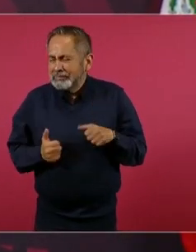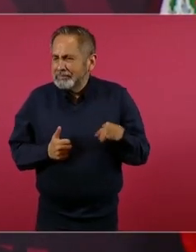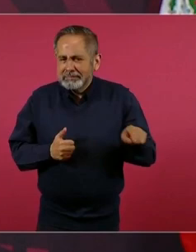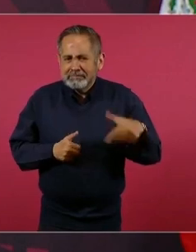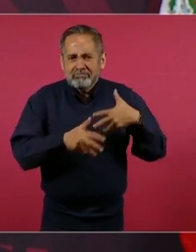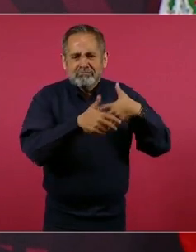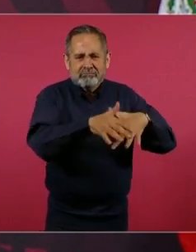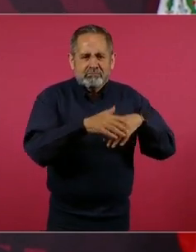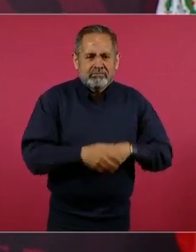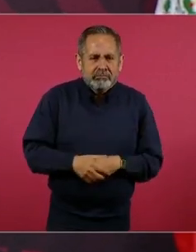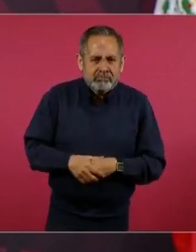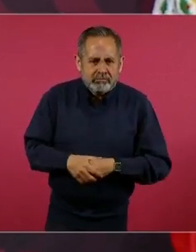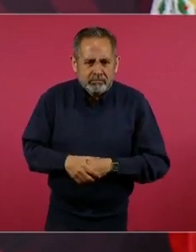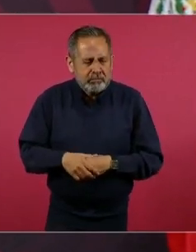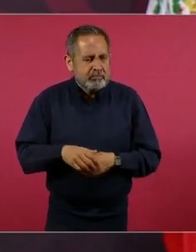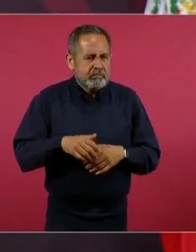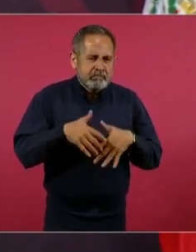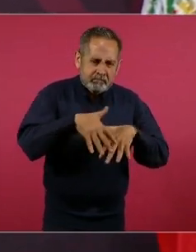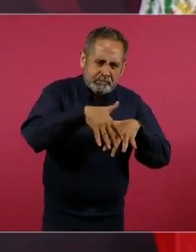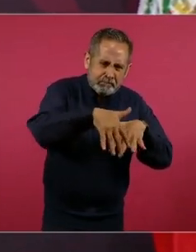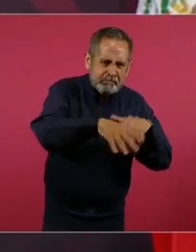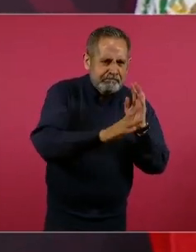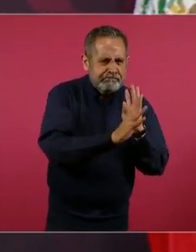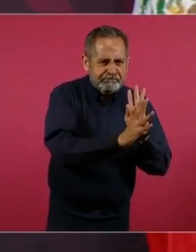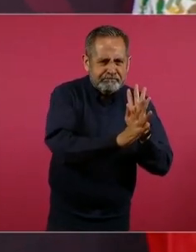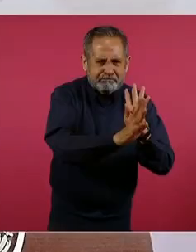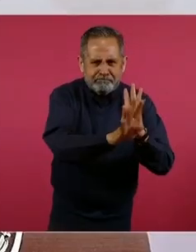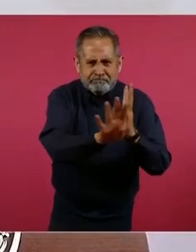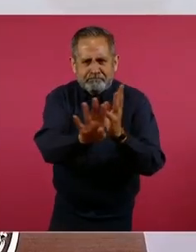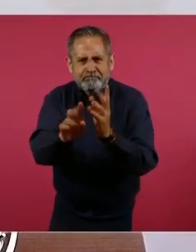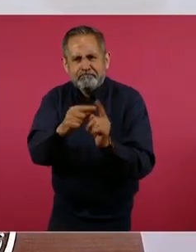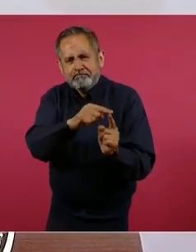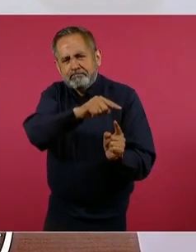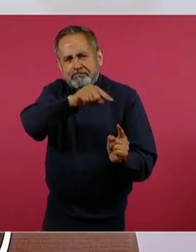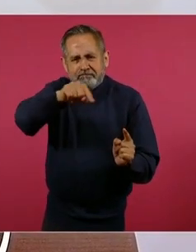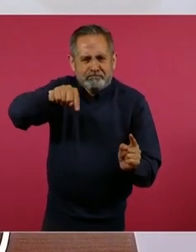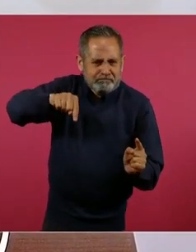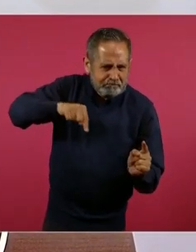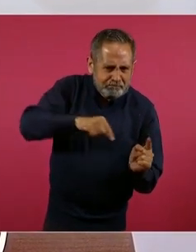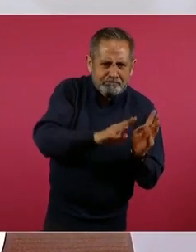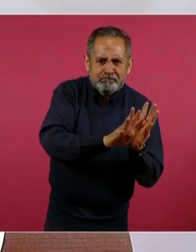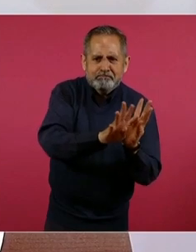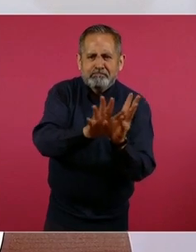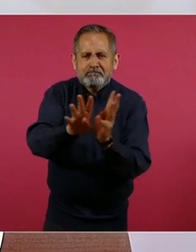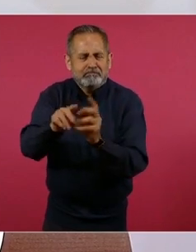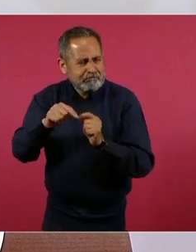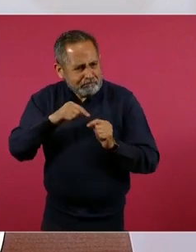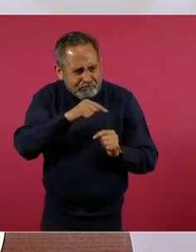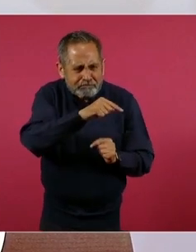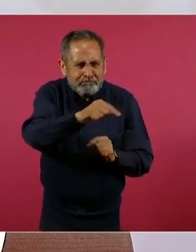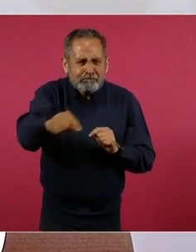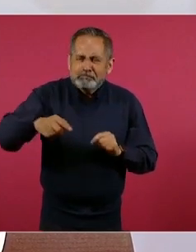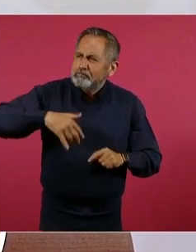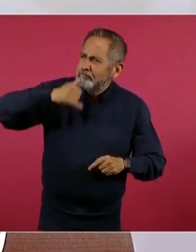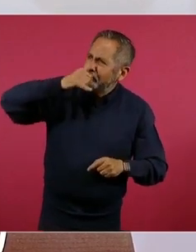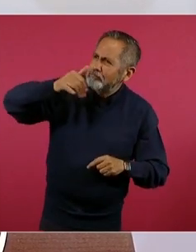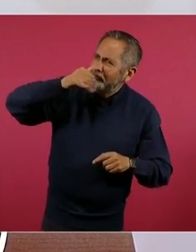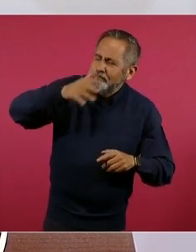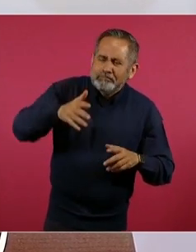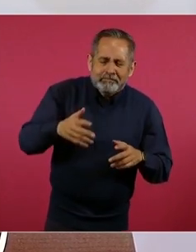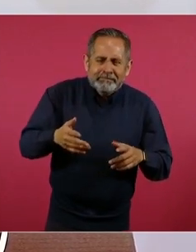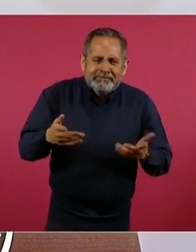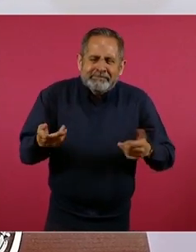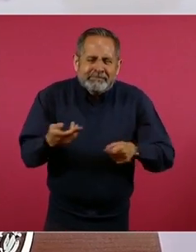y le daban vuelta a la plancha, y era una manifestación de protesta. Pues resulta, esto